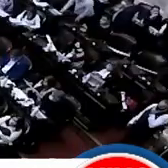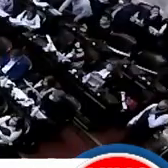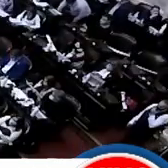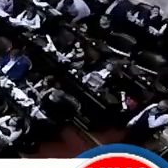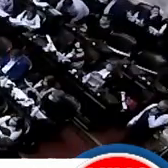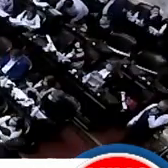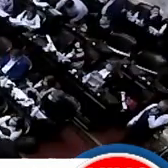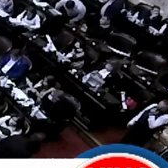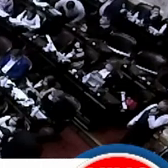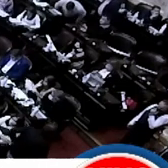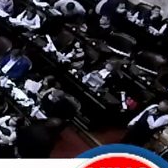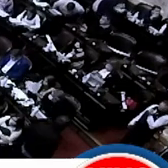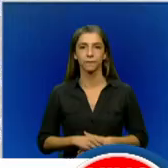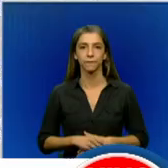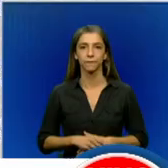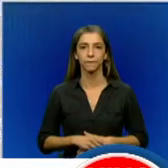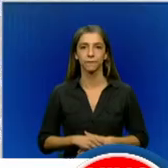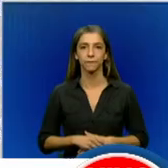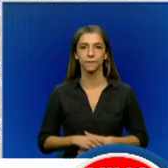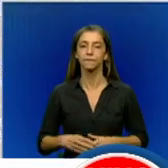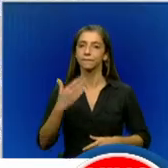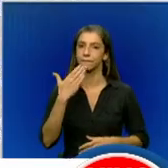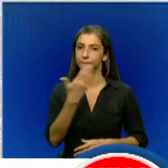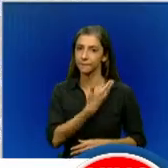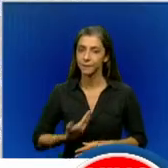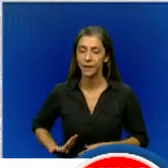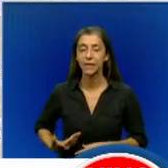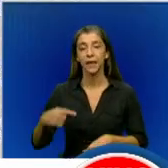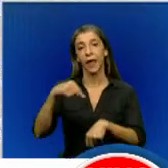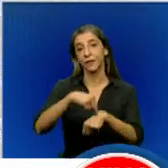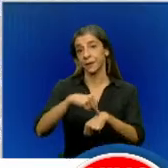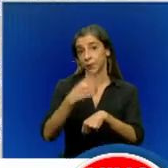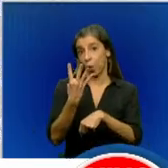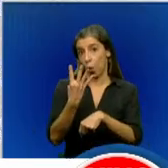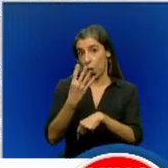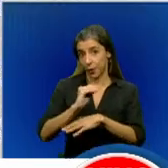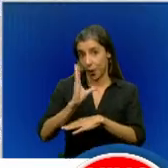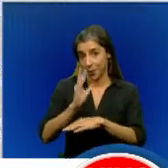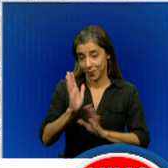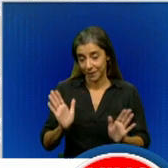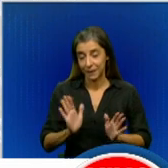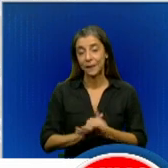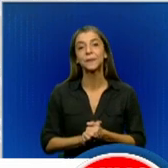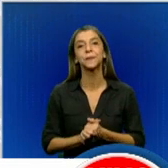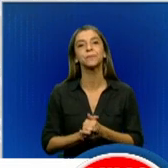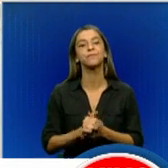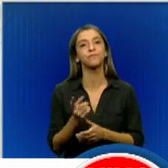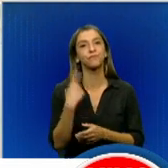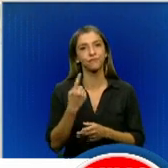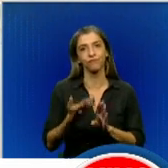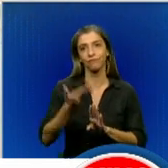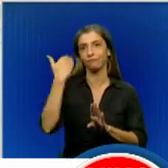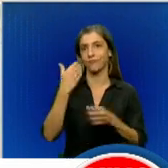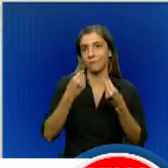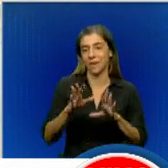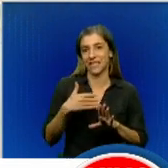gracias señor presidente son a las 4 de la mañana hemos comenzado labor parlamentaria a